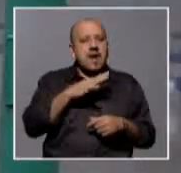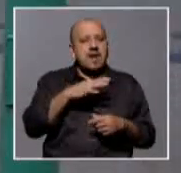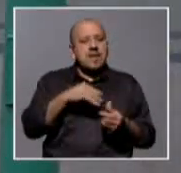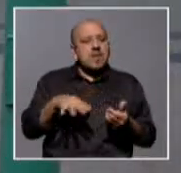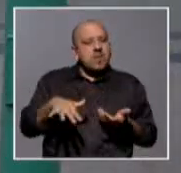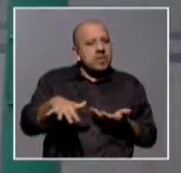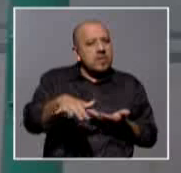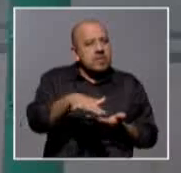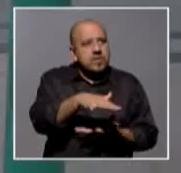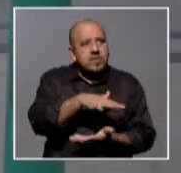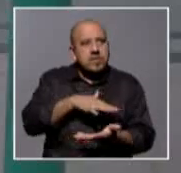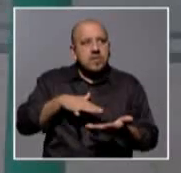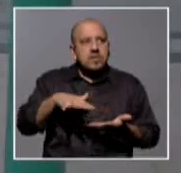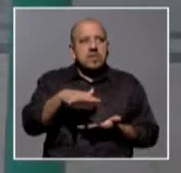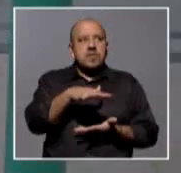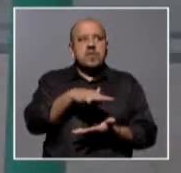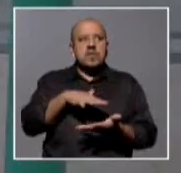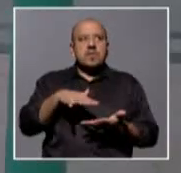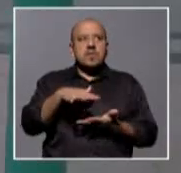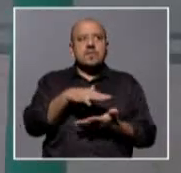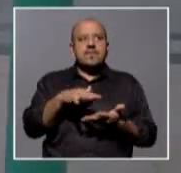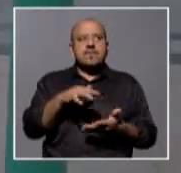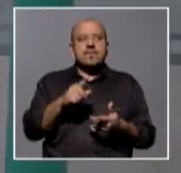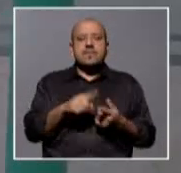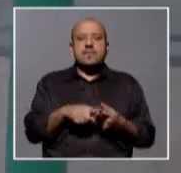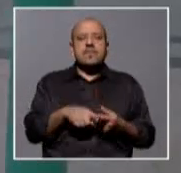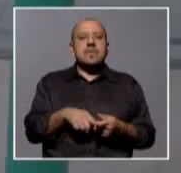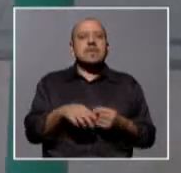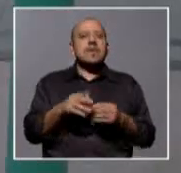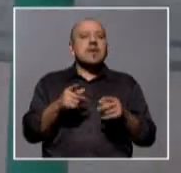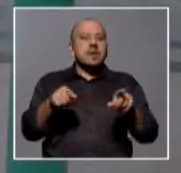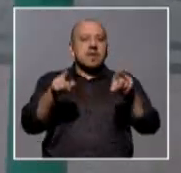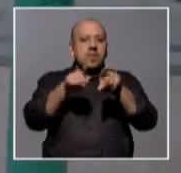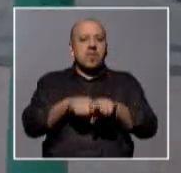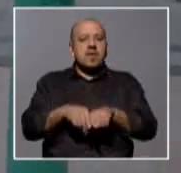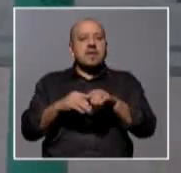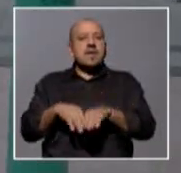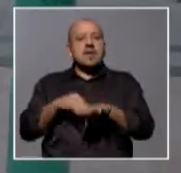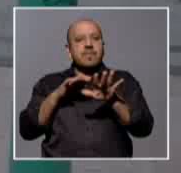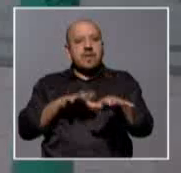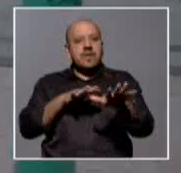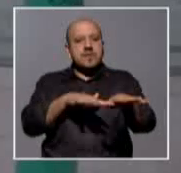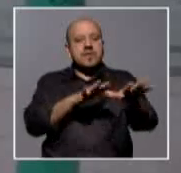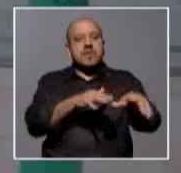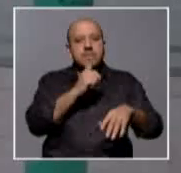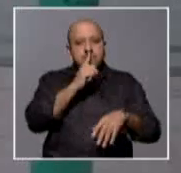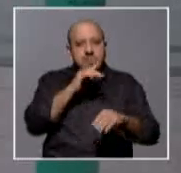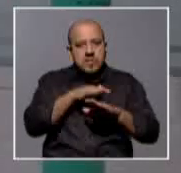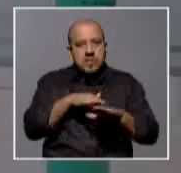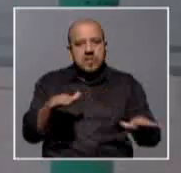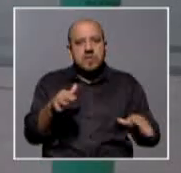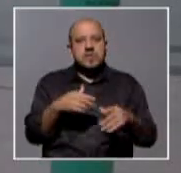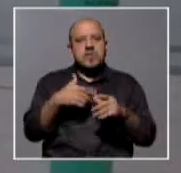te diría que muy pariente del ambiente previo de las marchas del silencio tradicionales, con